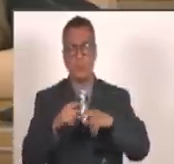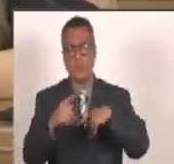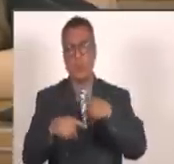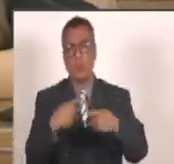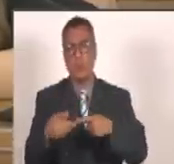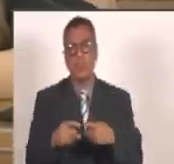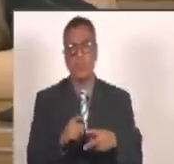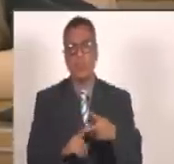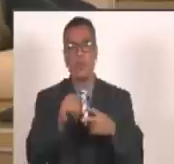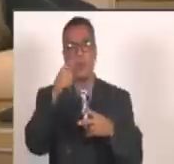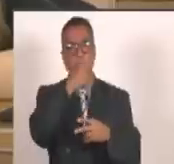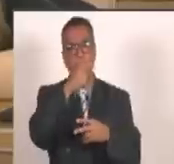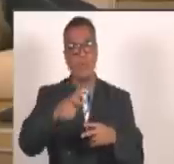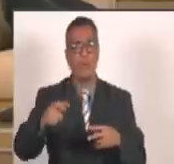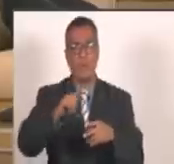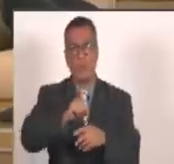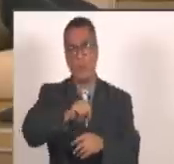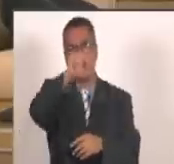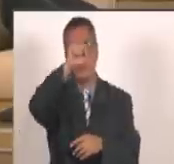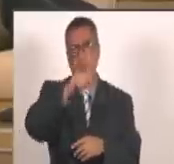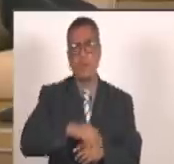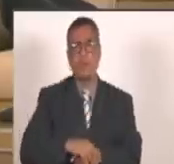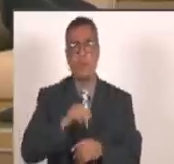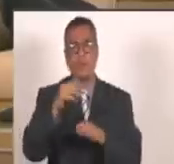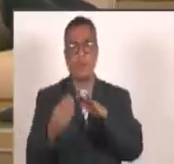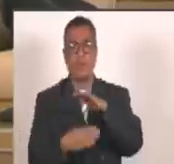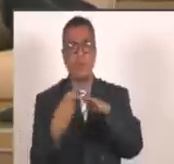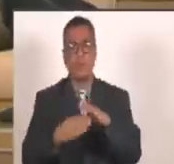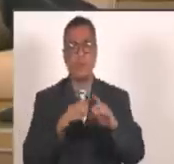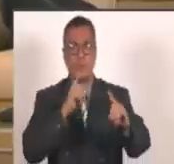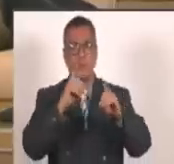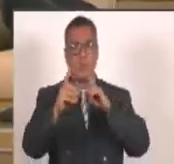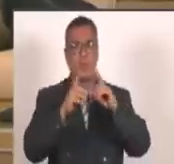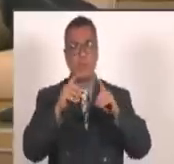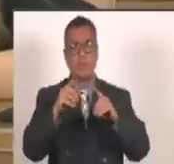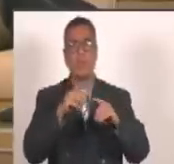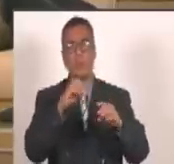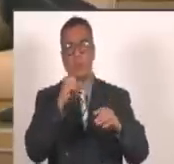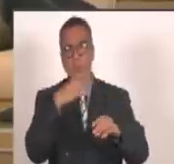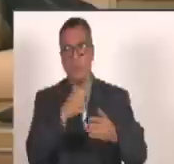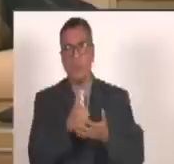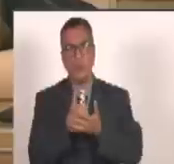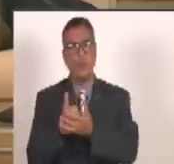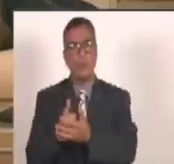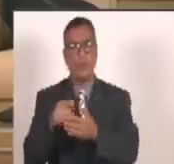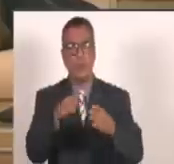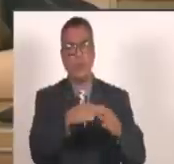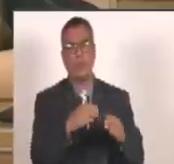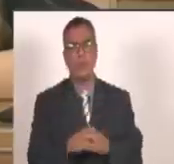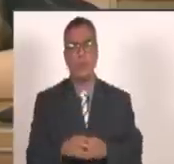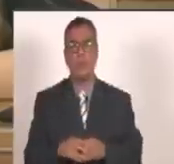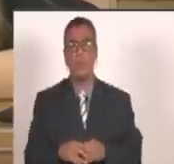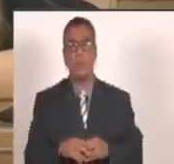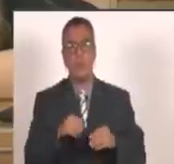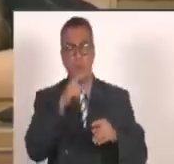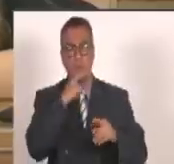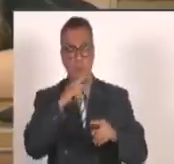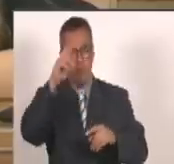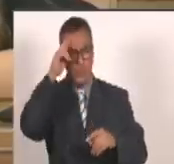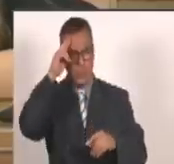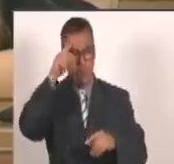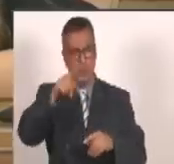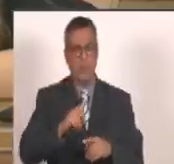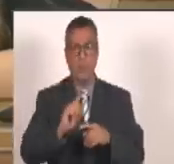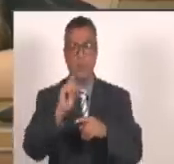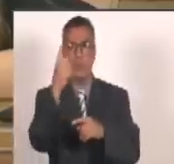cooperación entre los pueblos del sur sobre la base del diálogo genuino y la cooperación, con estricto